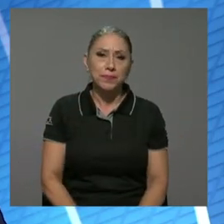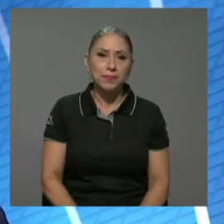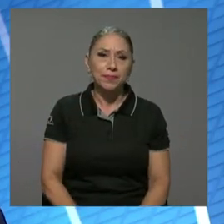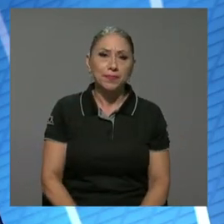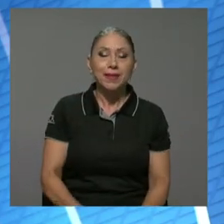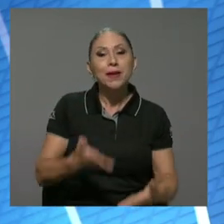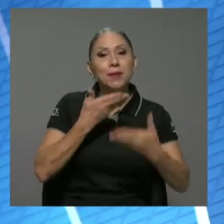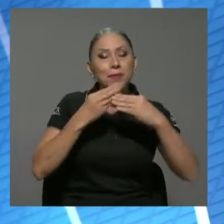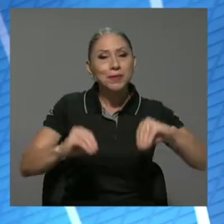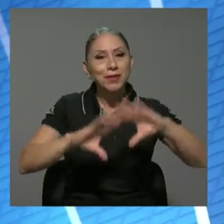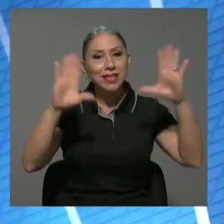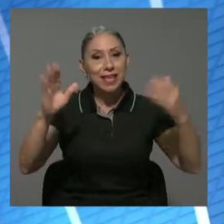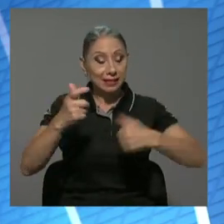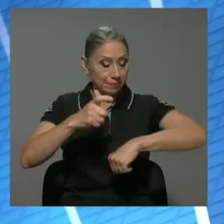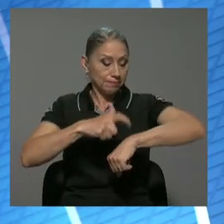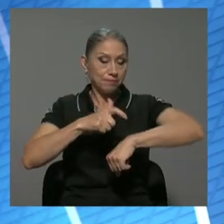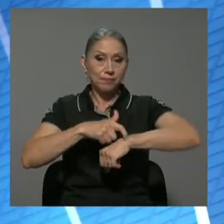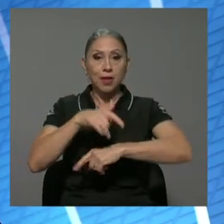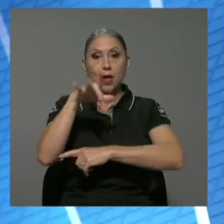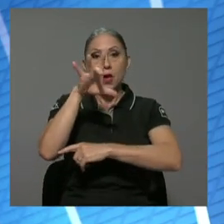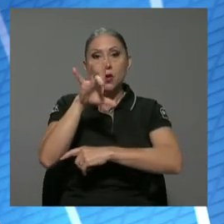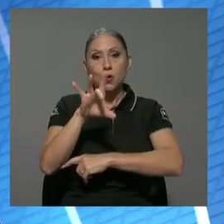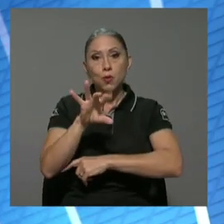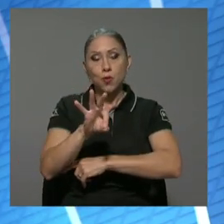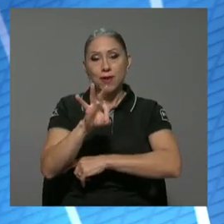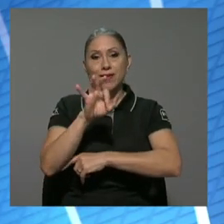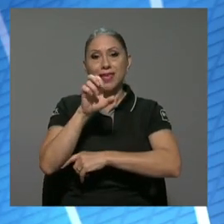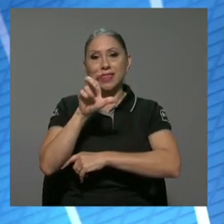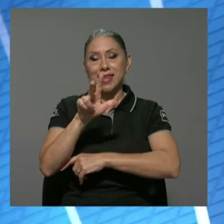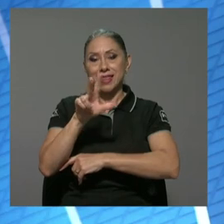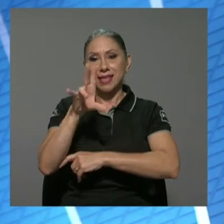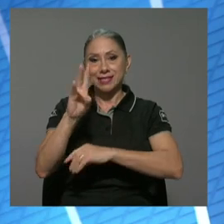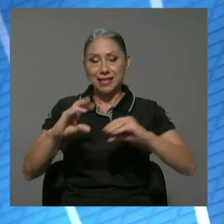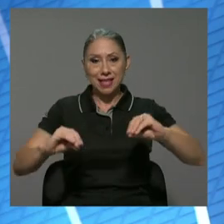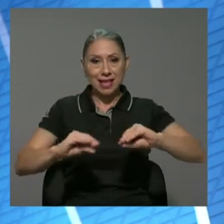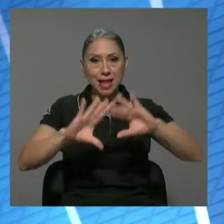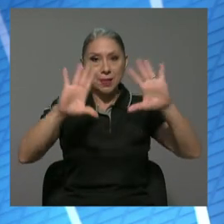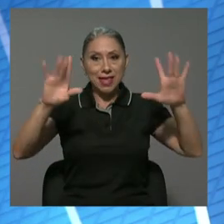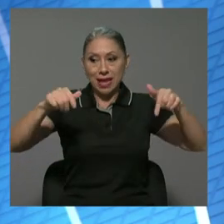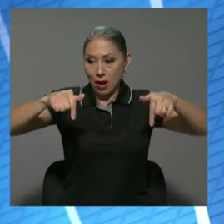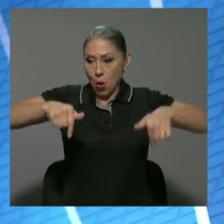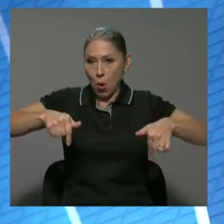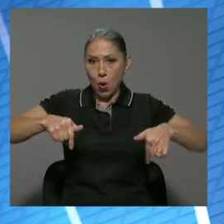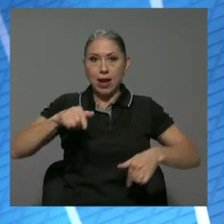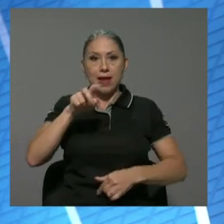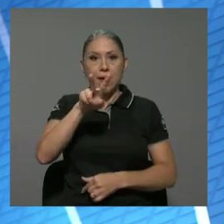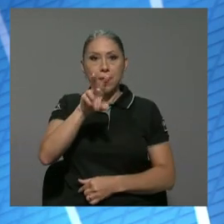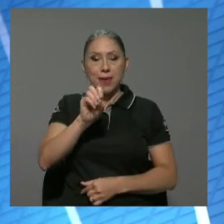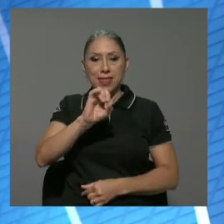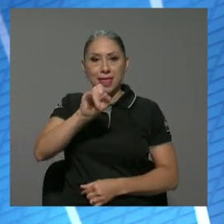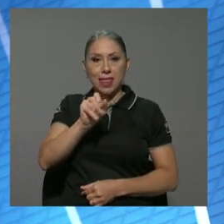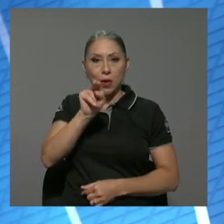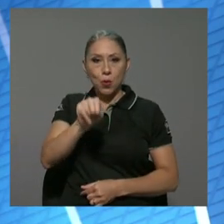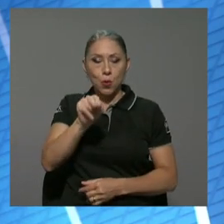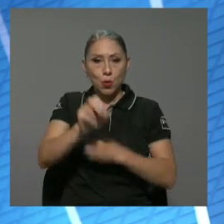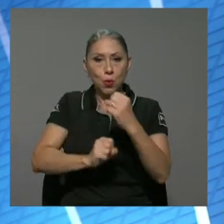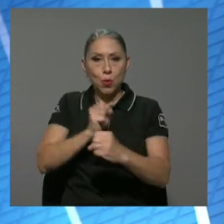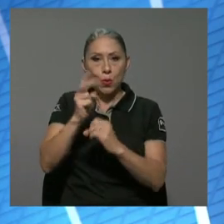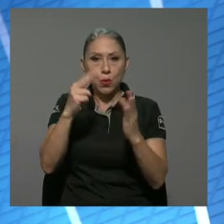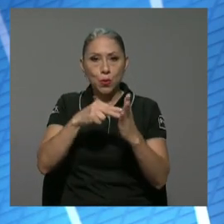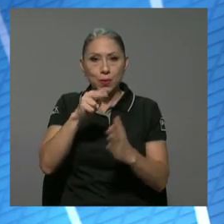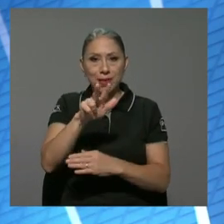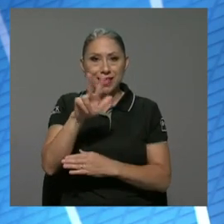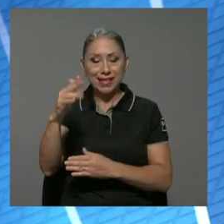Muy buenos días, son las 9:37 de la mañana de este 20 de junio del 2023. Te saluda